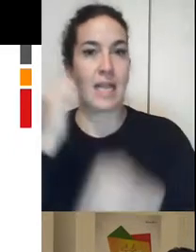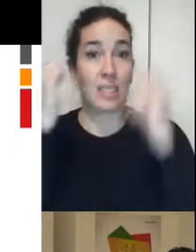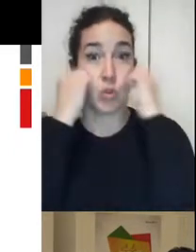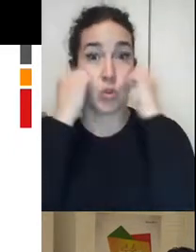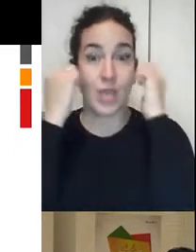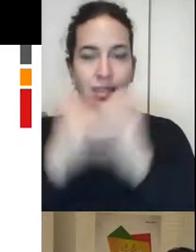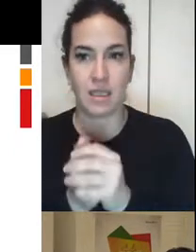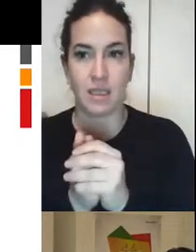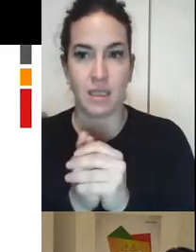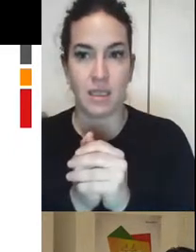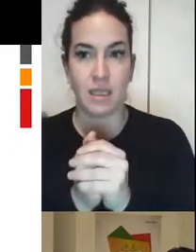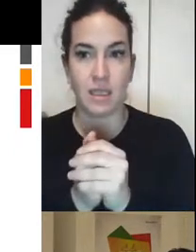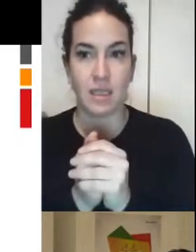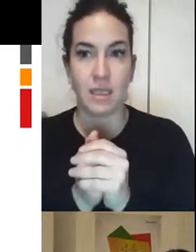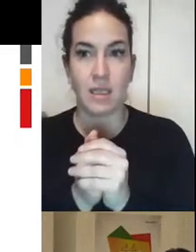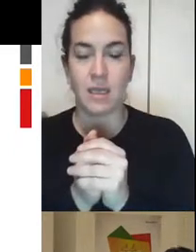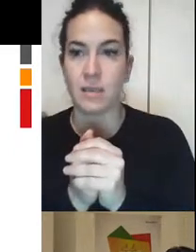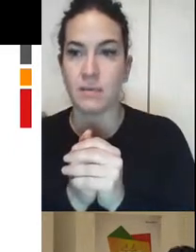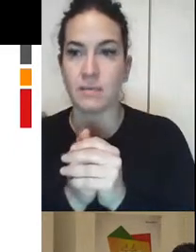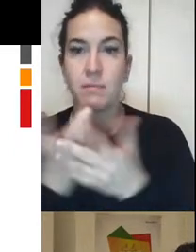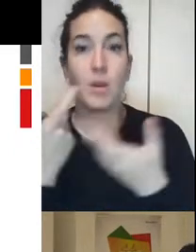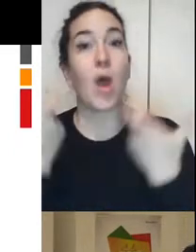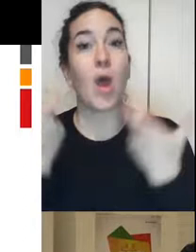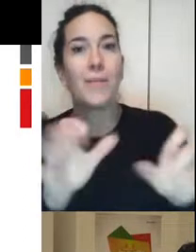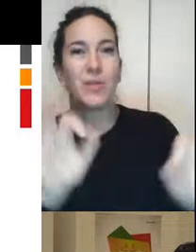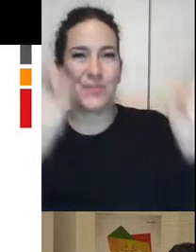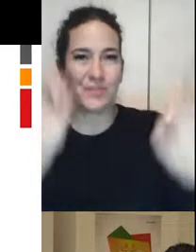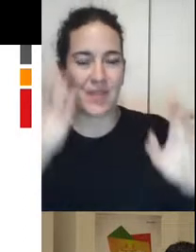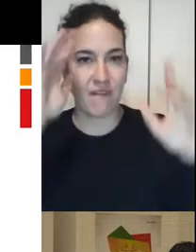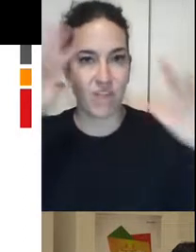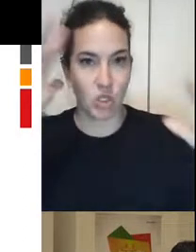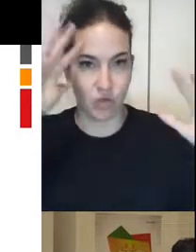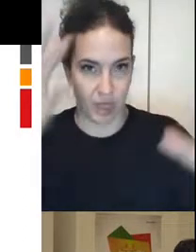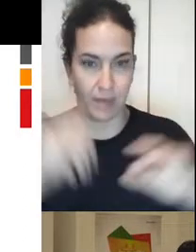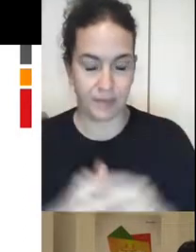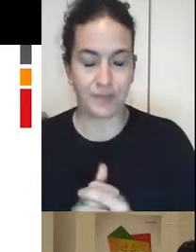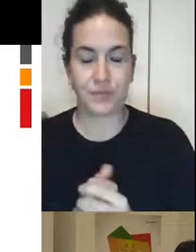a la comunidad docente y estudiantil en el ámbito de la filosofía. Bien.